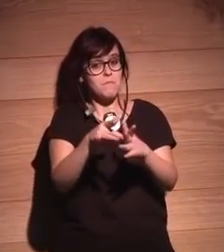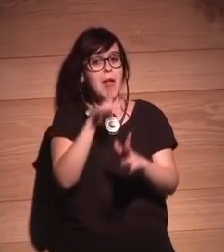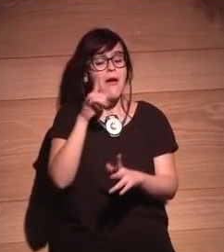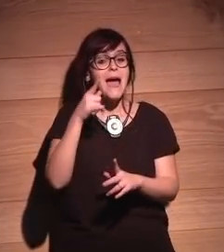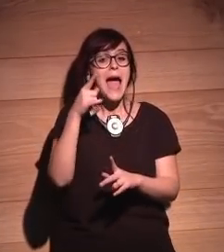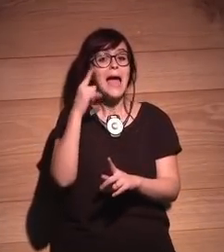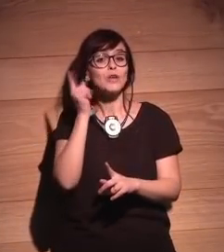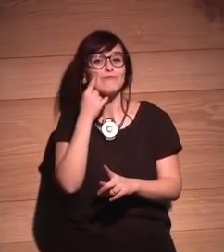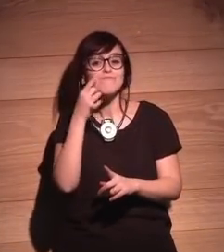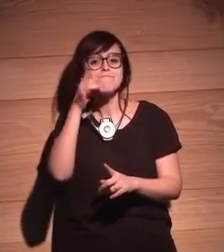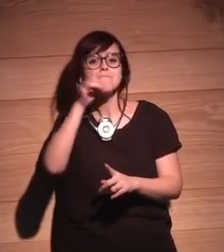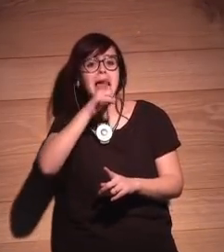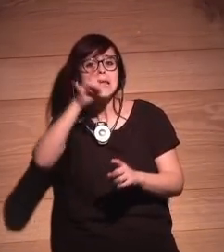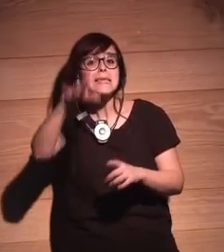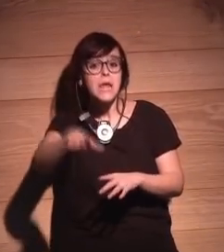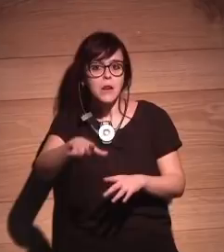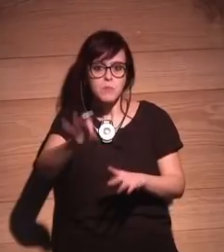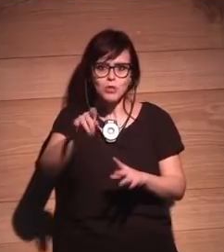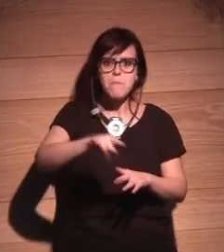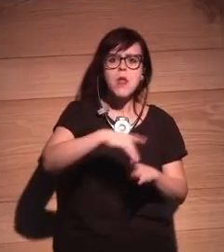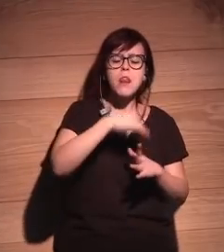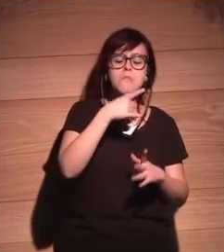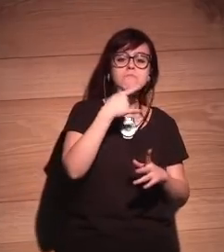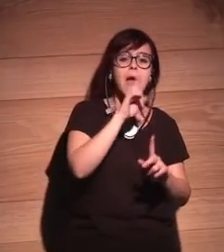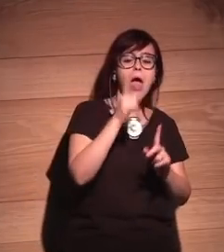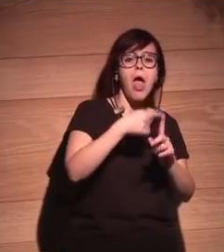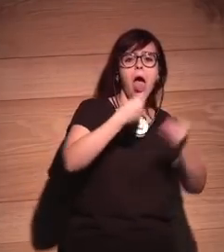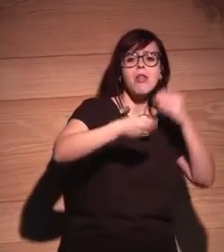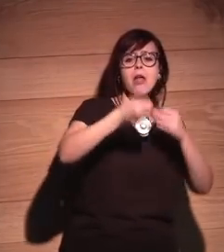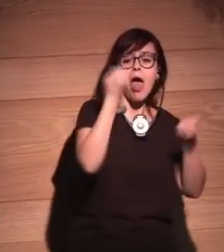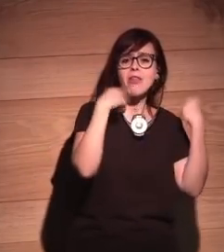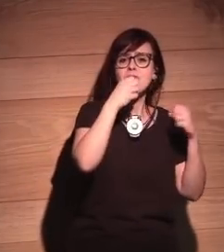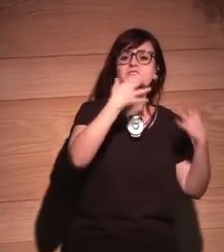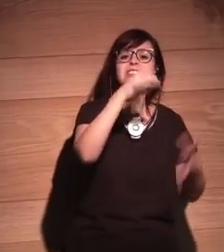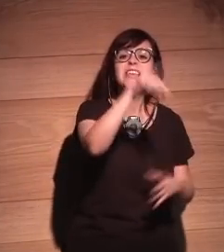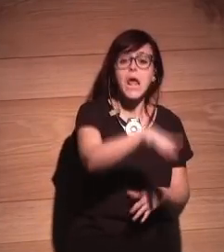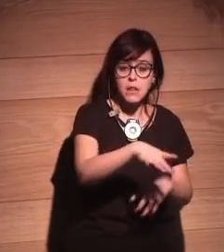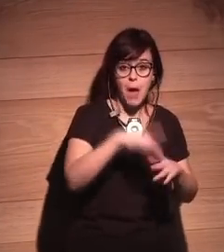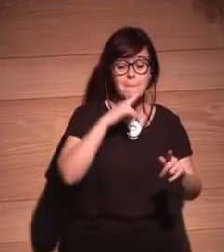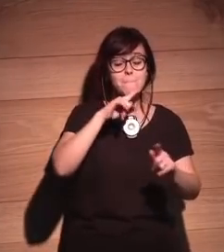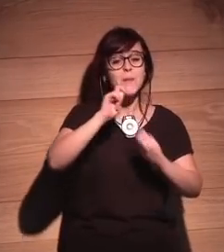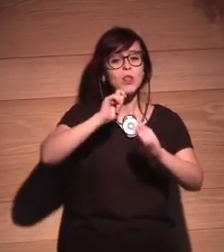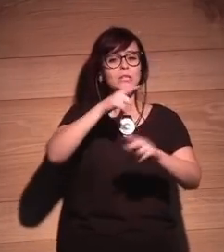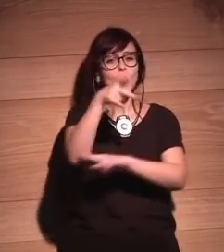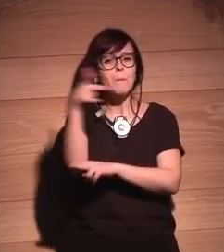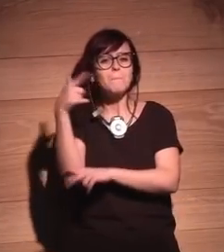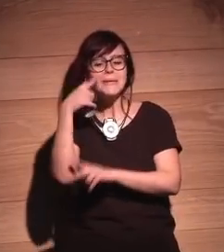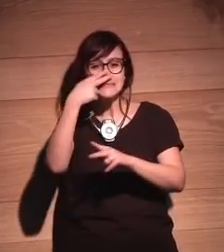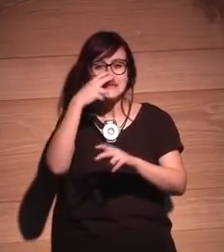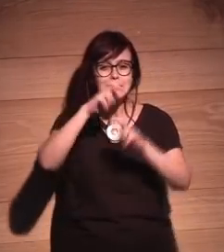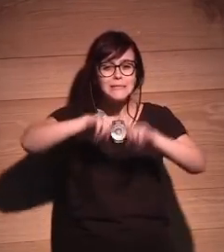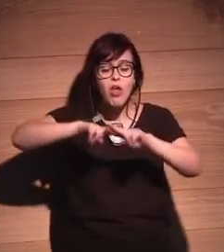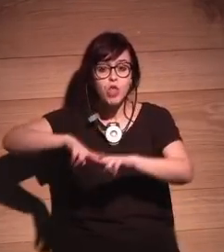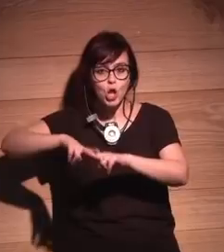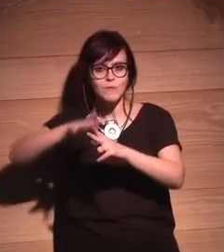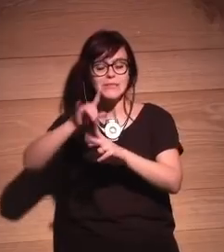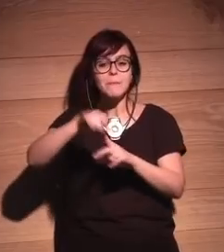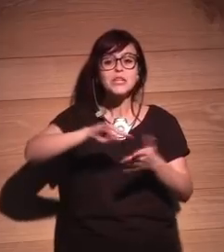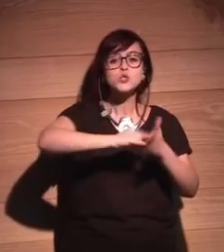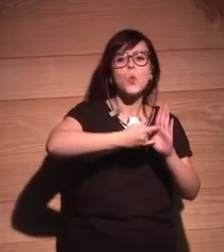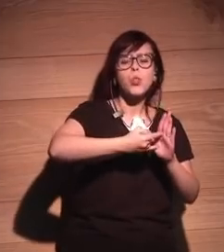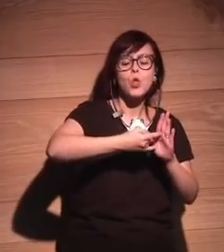hecho mal, para también encontrar quién lo hace bien. Desde el punto de vista del periodismo de investigación, cuéntanos cómo se puede hacer periodismo de soluciones